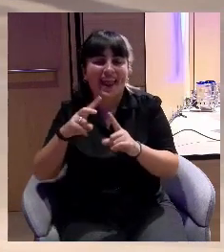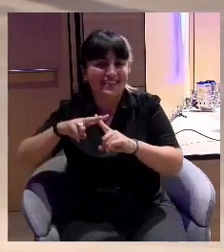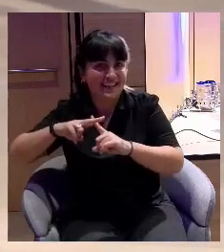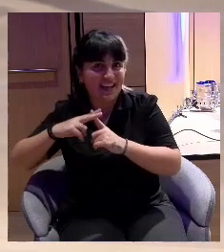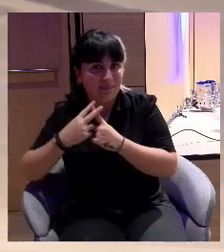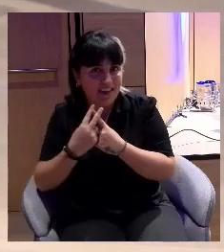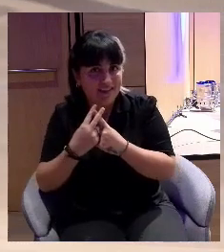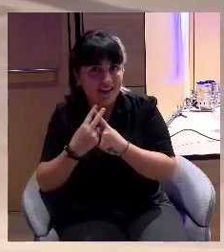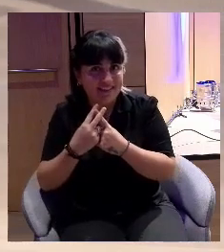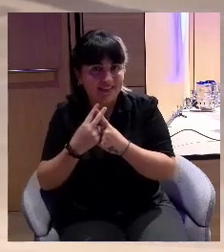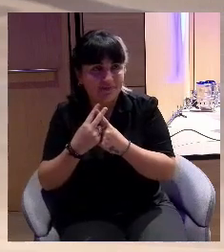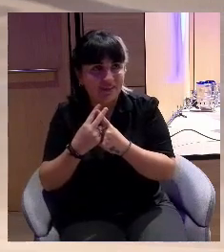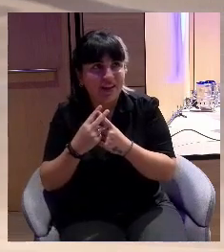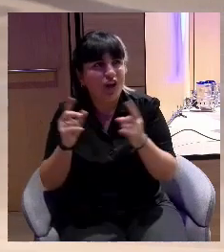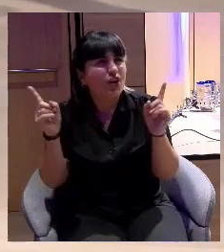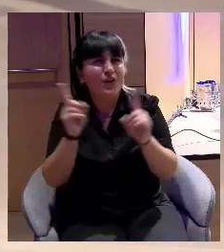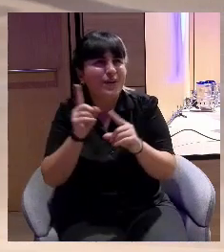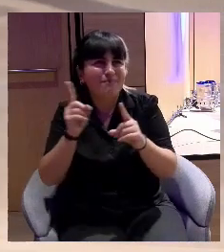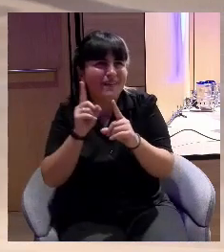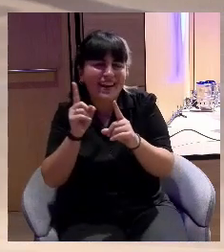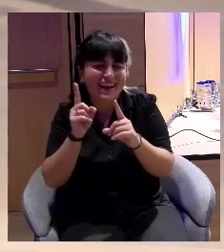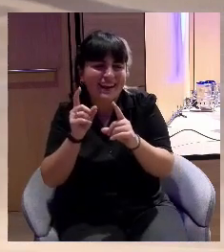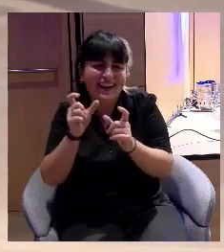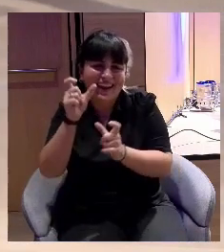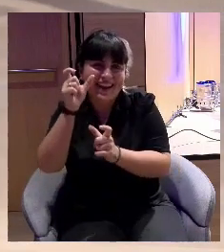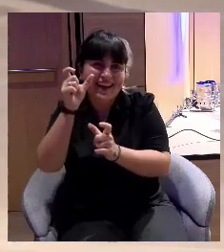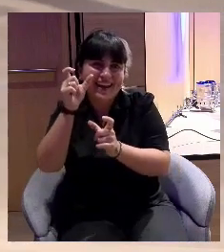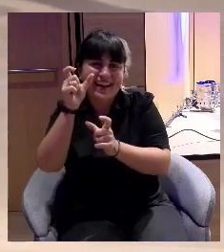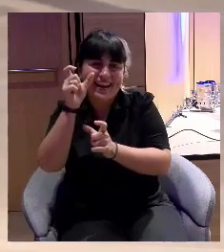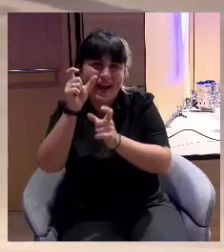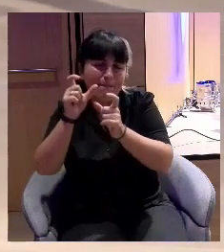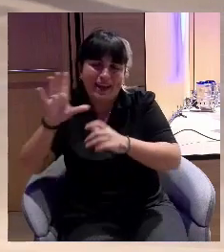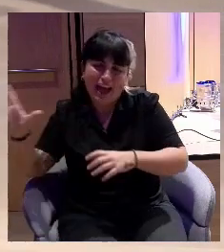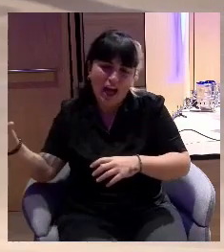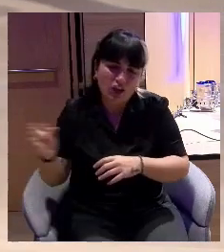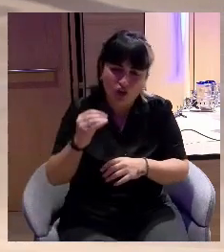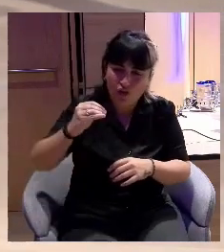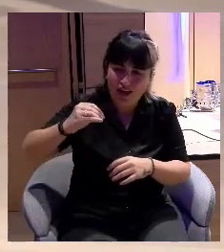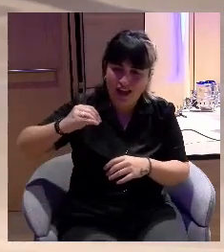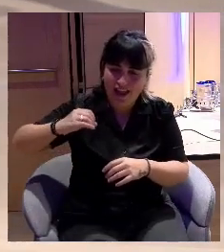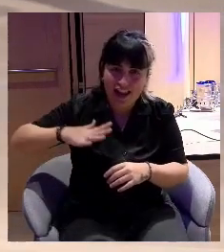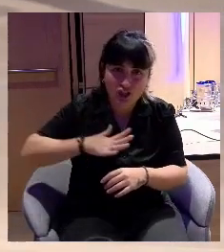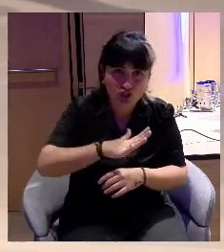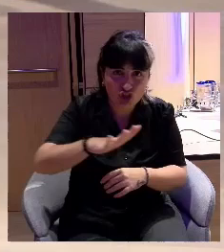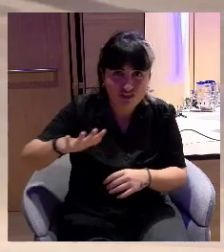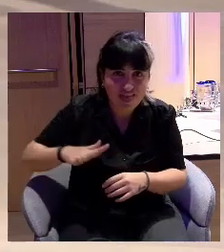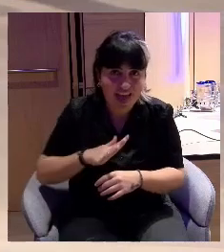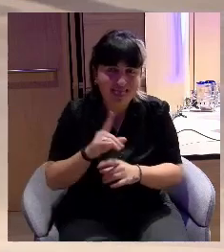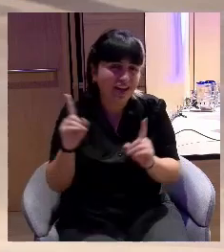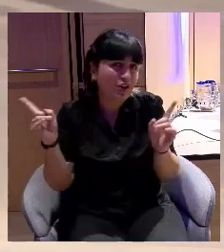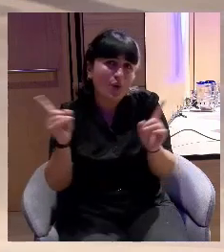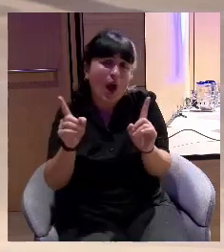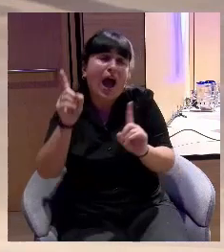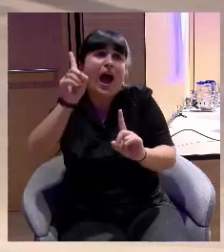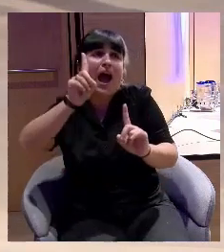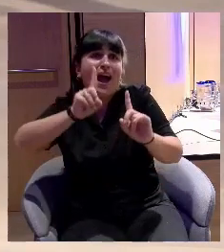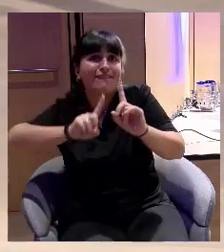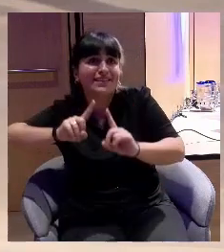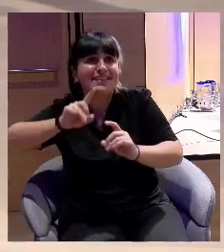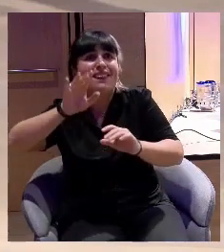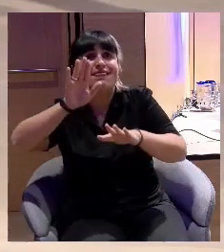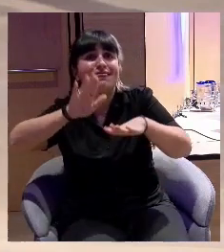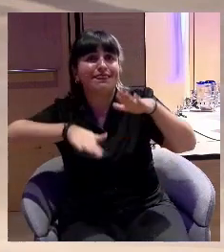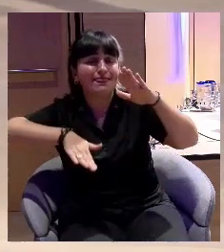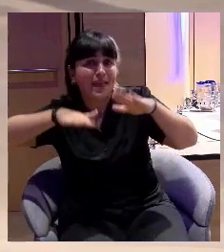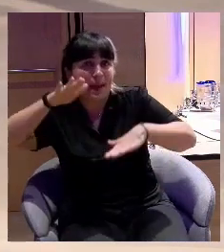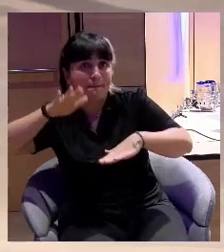como explicaba ella recién, que en realidad son para un usuario intermedio, que es el periodista. Entonces, si nosotros hacemos estas herramientas para que un